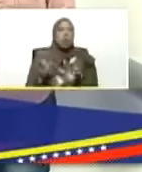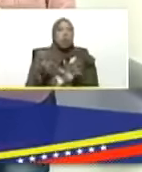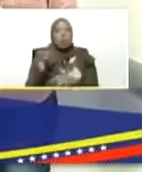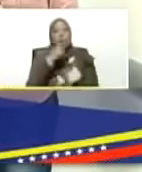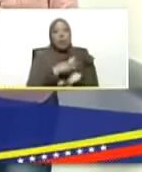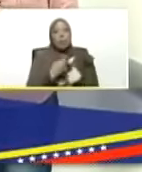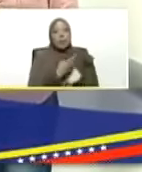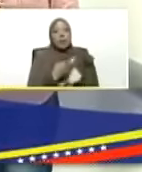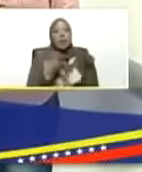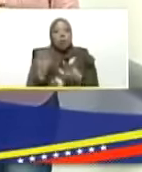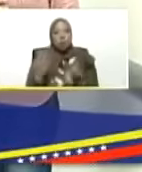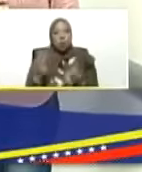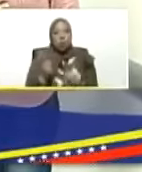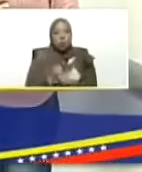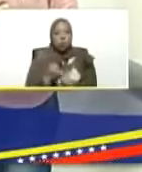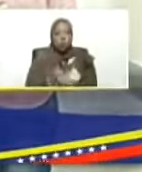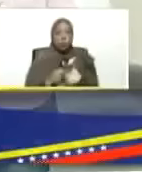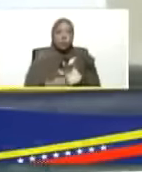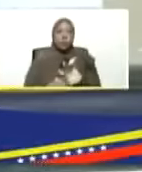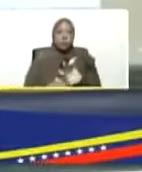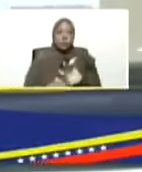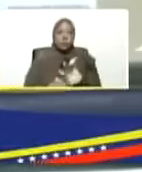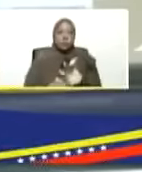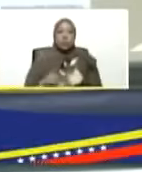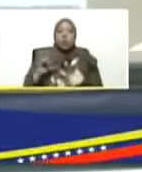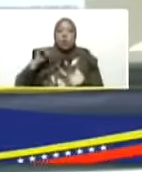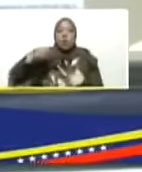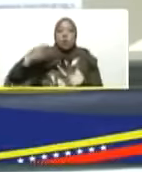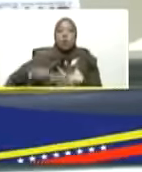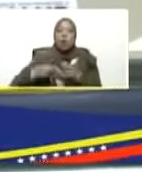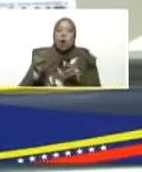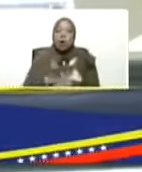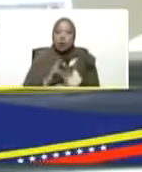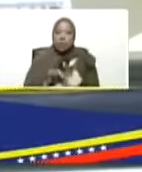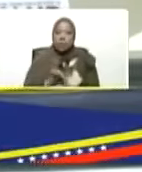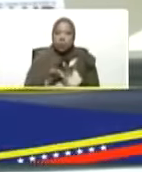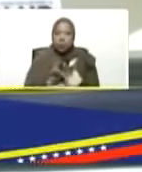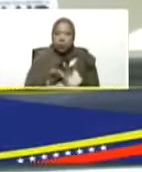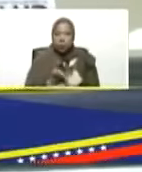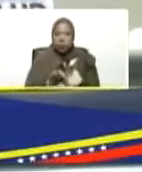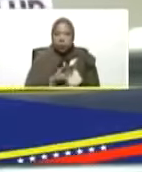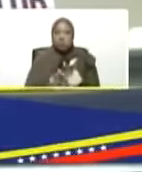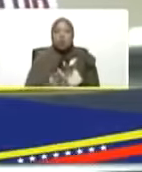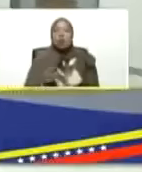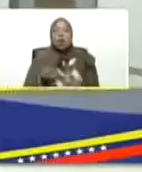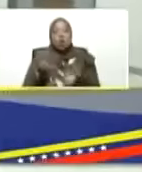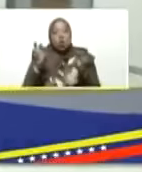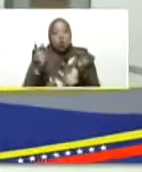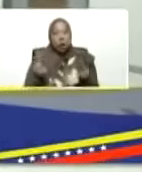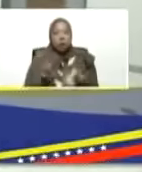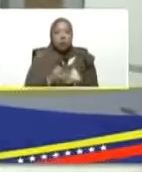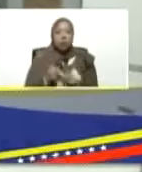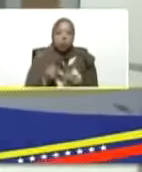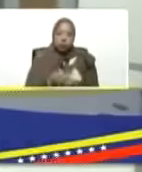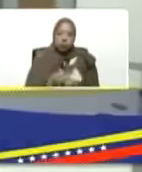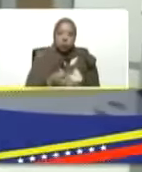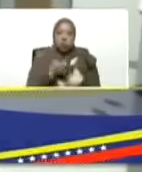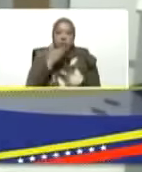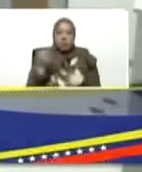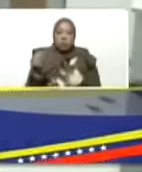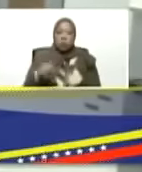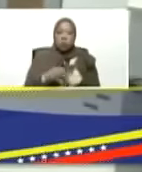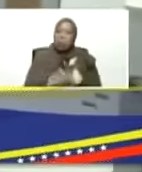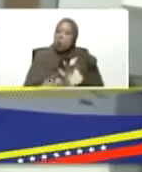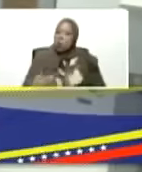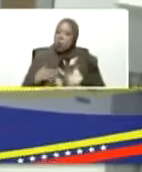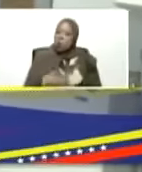hospital construido en tiempo récord, entregado de paquete y con la mayor